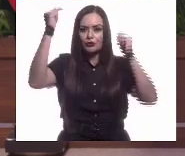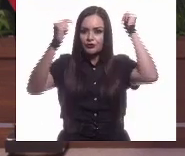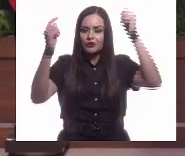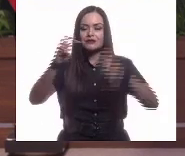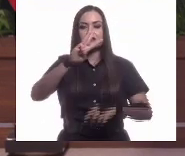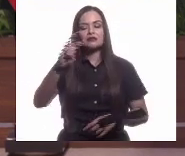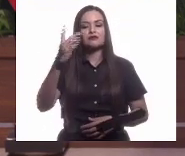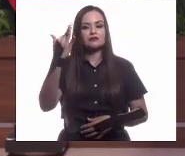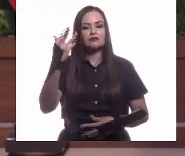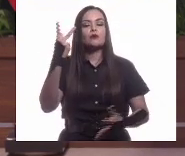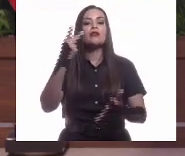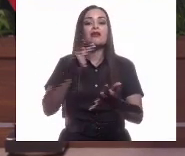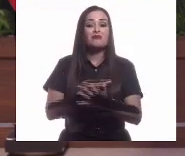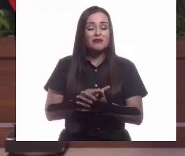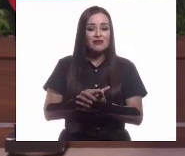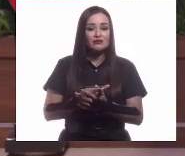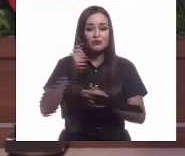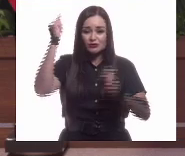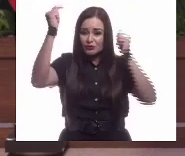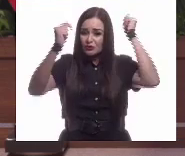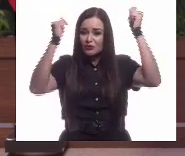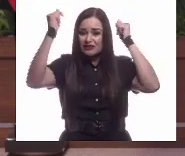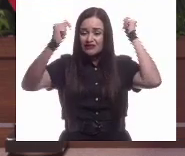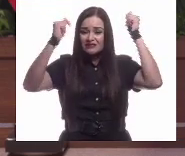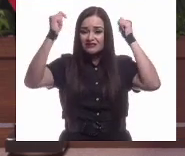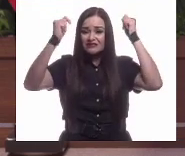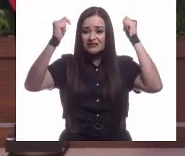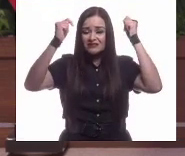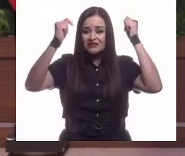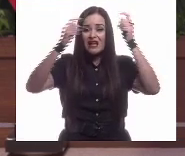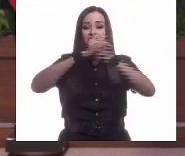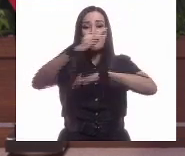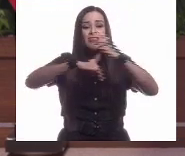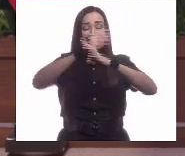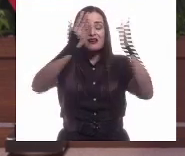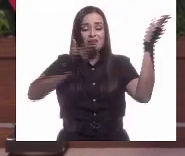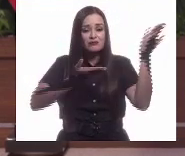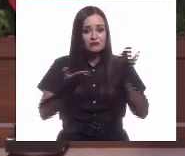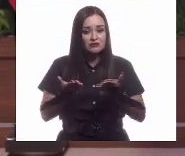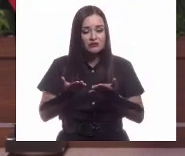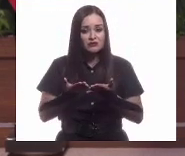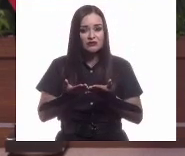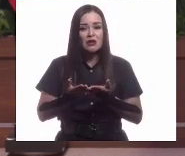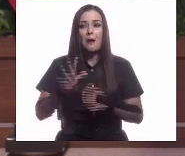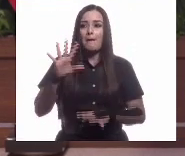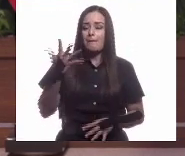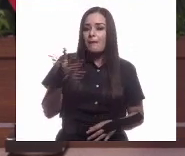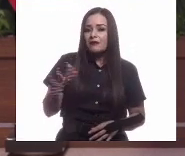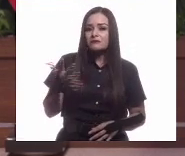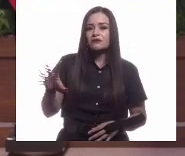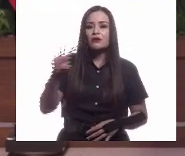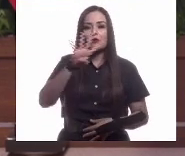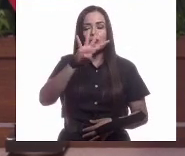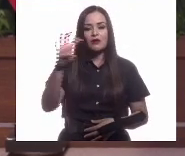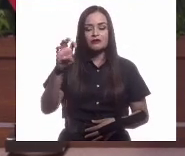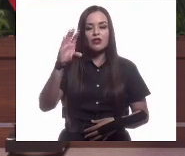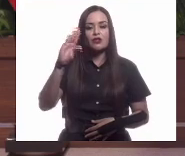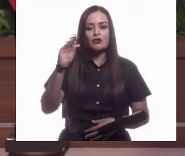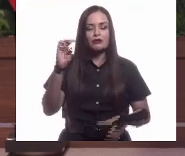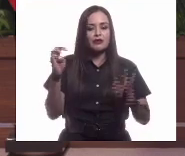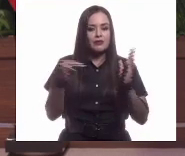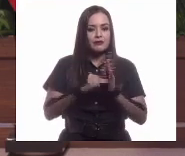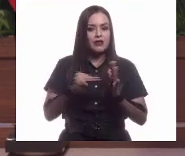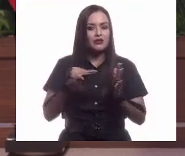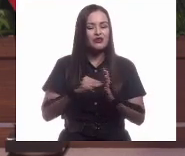350 pesos a cada visitante internacional. Estimamos recaudar el próximo año más o menos 490 millones de